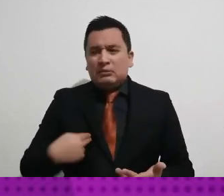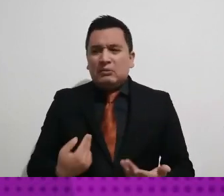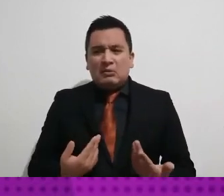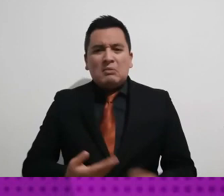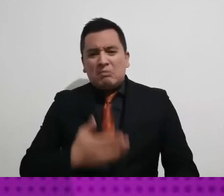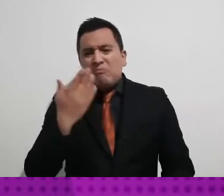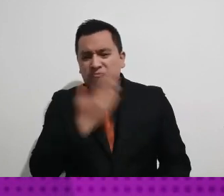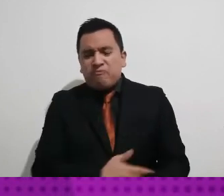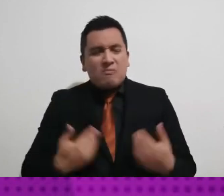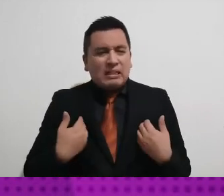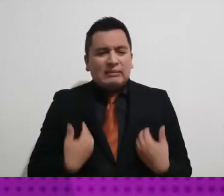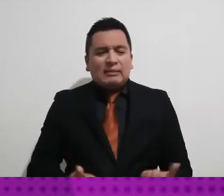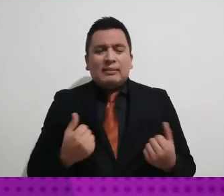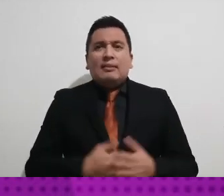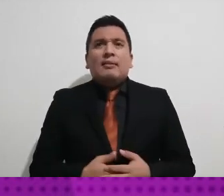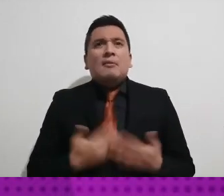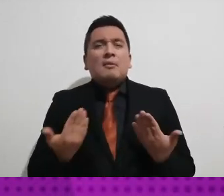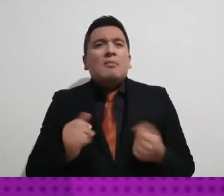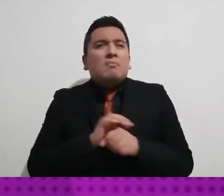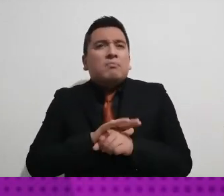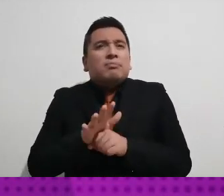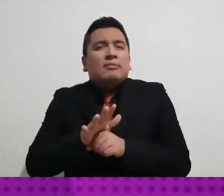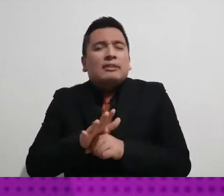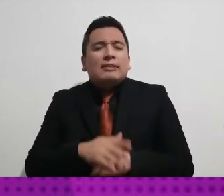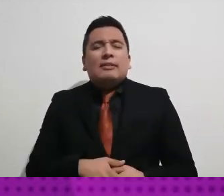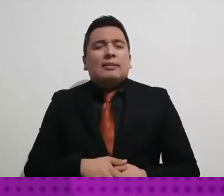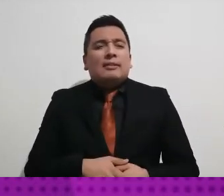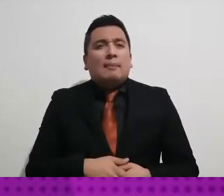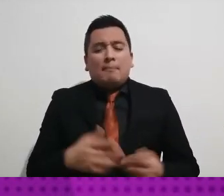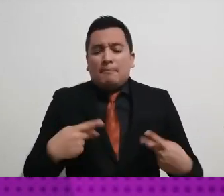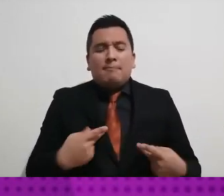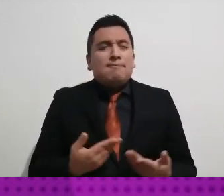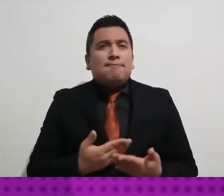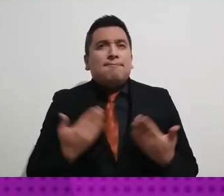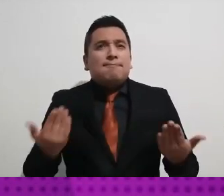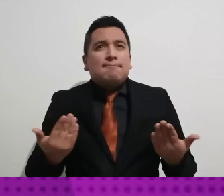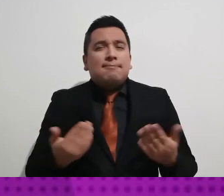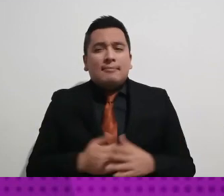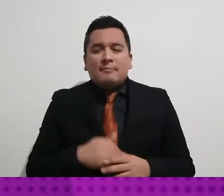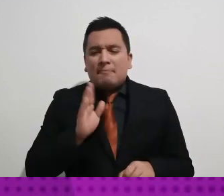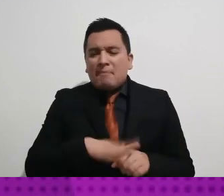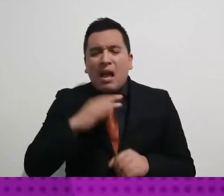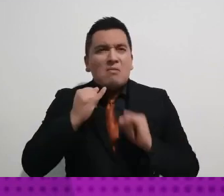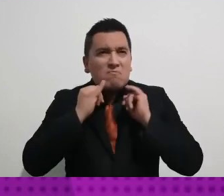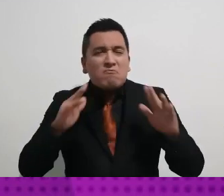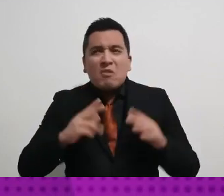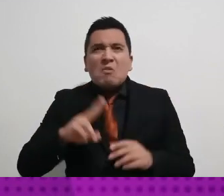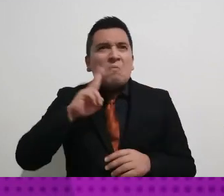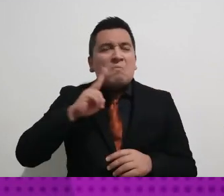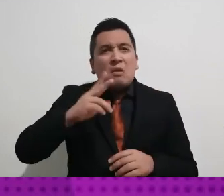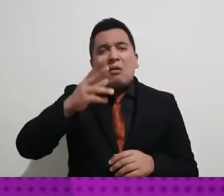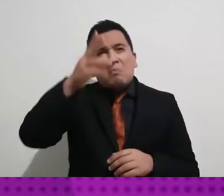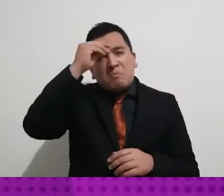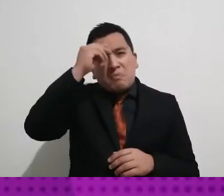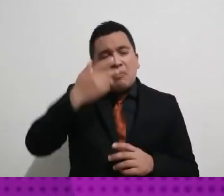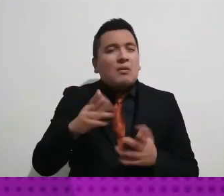cuenta que hoy la ciudadanía, debido al contexto de la pandemia por COVID, pues está más expuesta a la